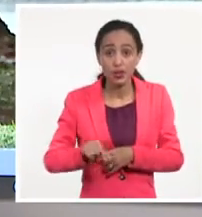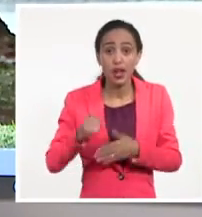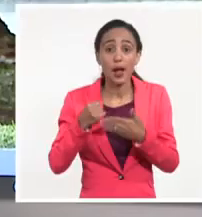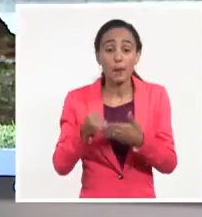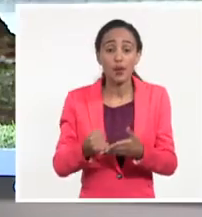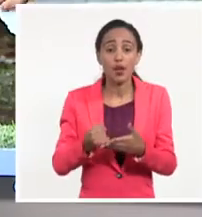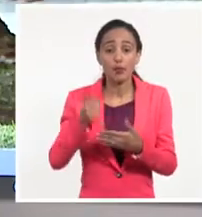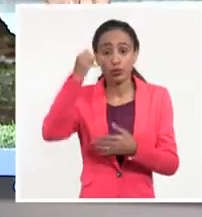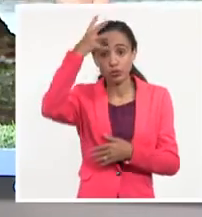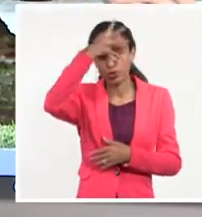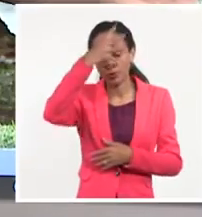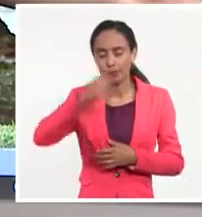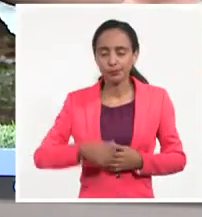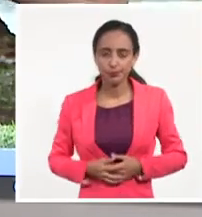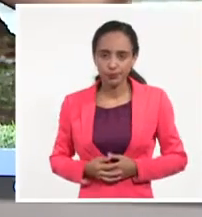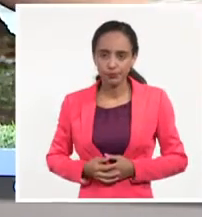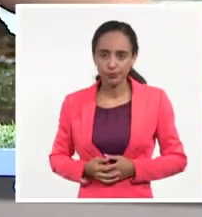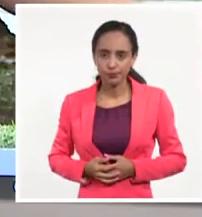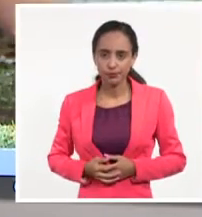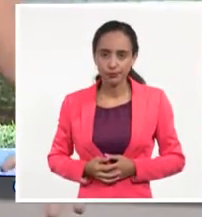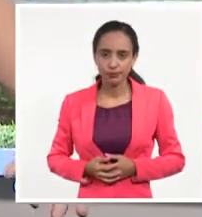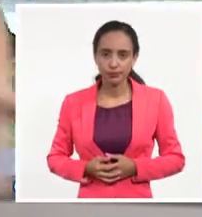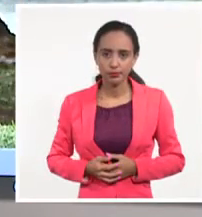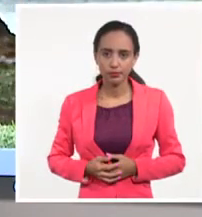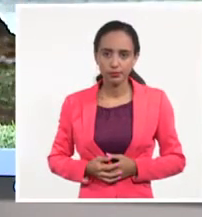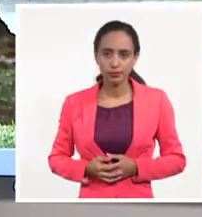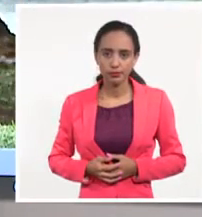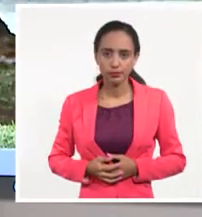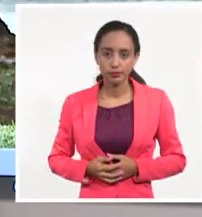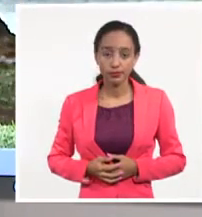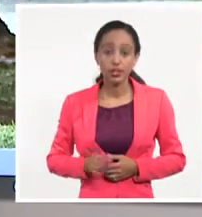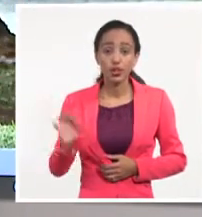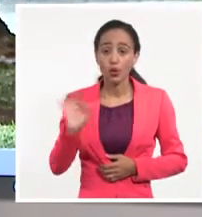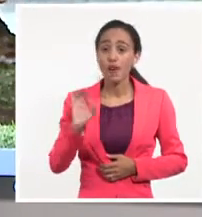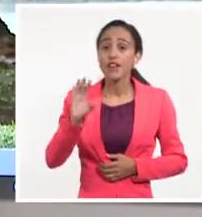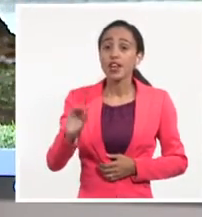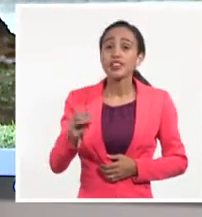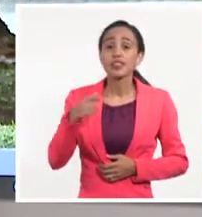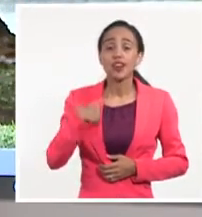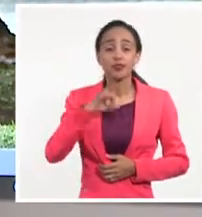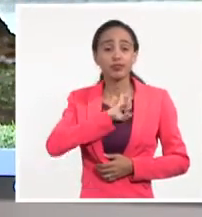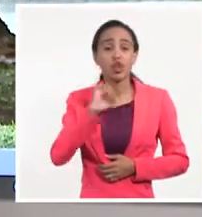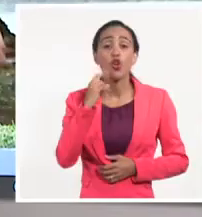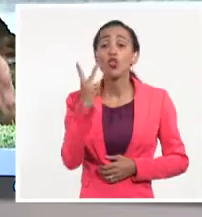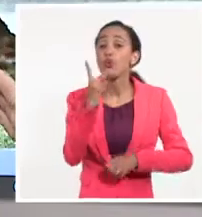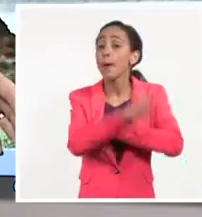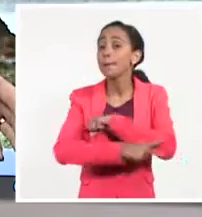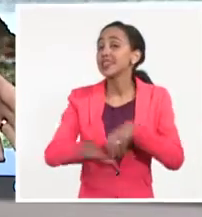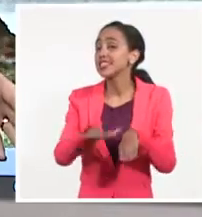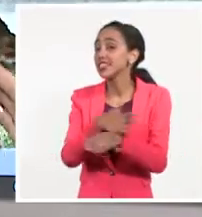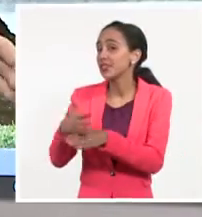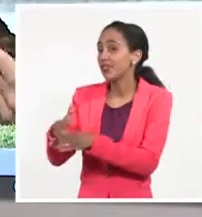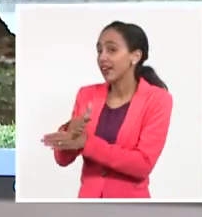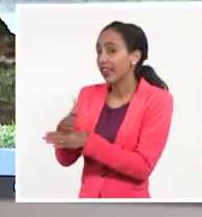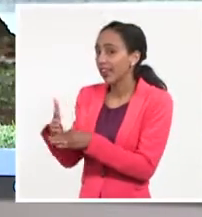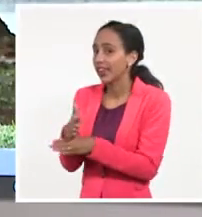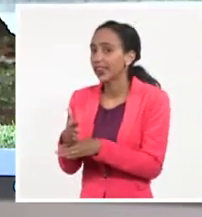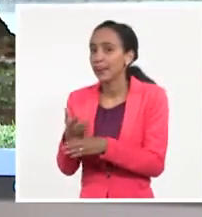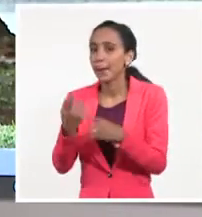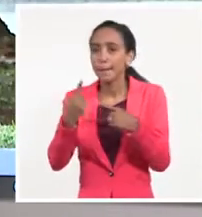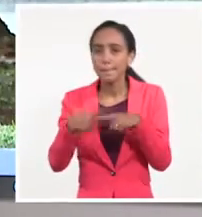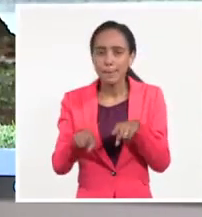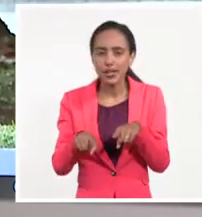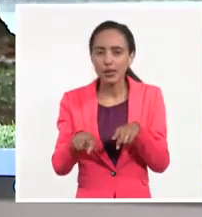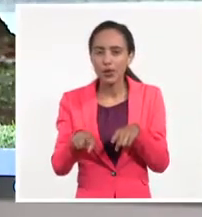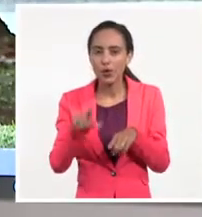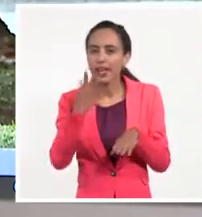Bolsonaro y que, por cierto, dice que todavía dice que él ganó? Son dos países muy distintos, pero los hilos que mueven el supuesto